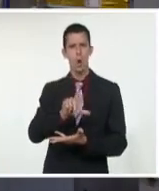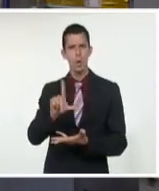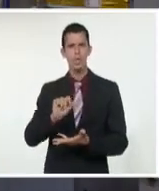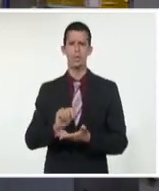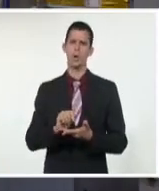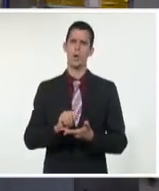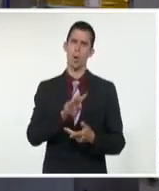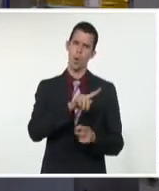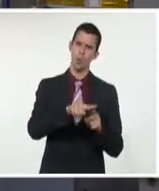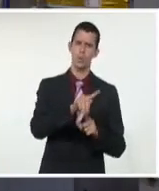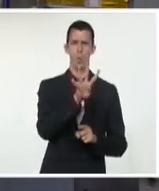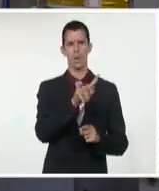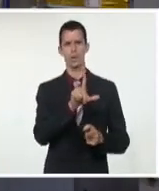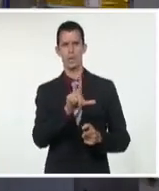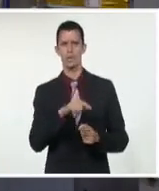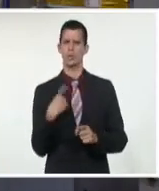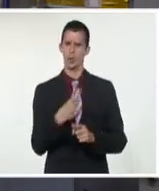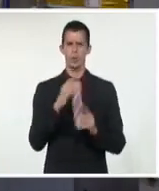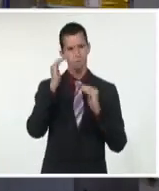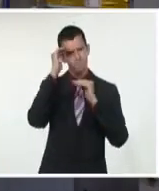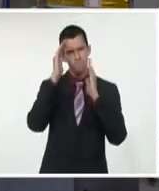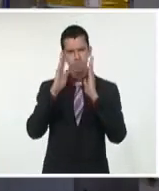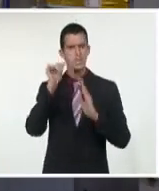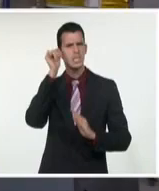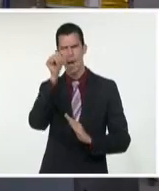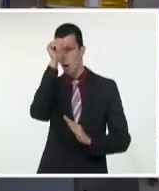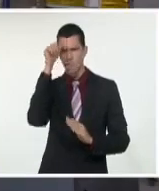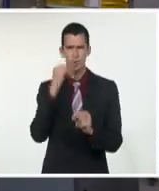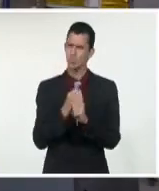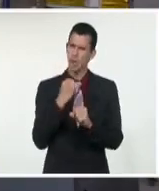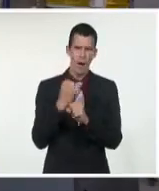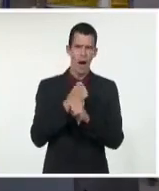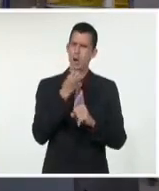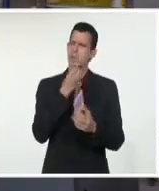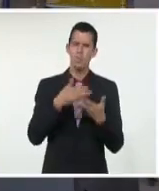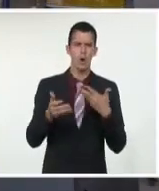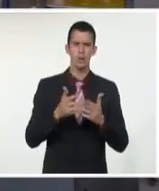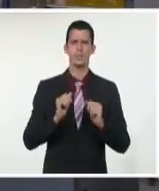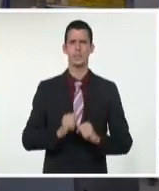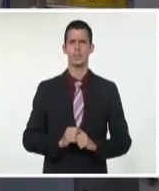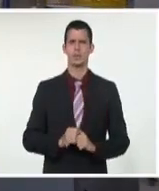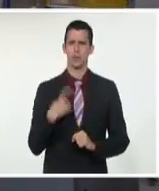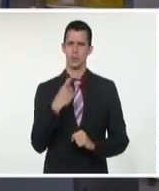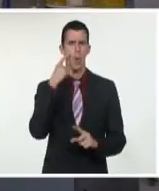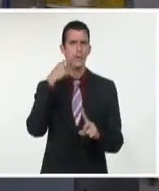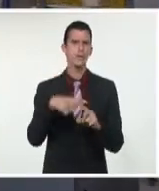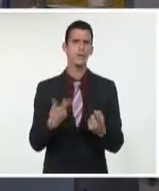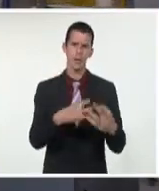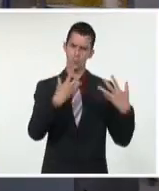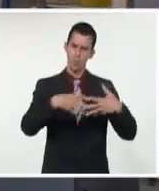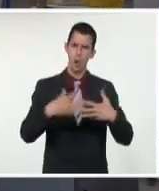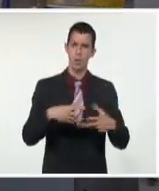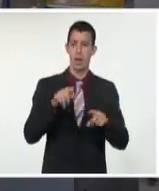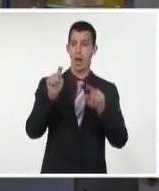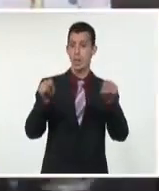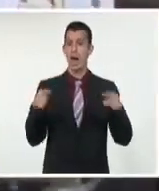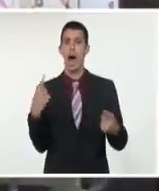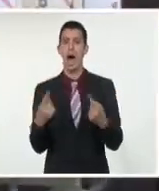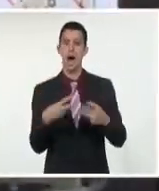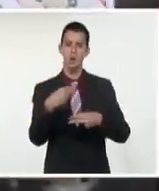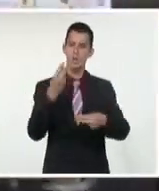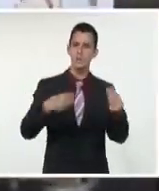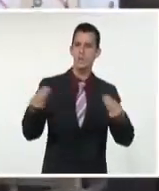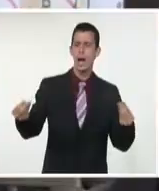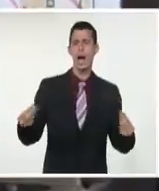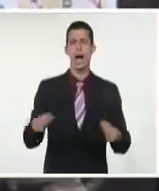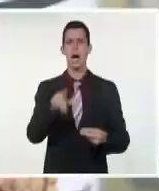de forma incansable, sábados y domingos, para poder ir logrando quizás un nivel de producción, para ir logrando presencia en alguna medida en los mercados nuestros.